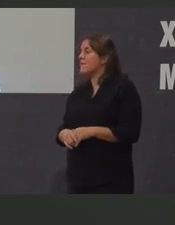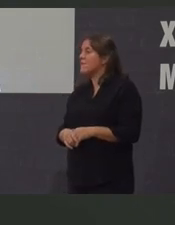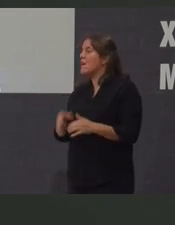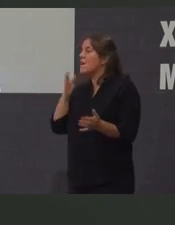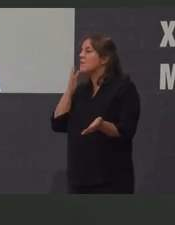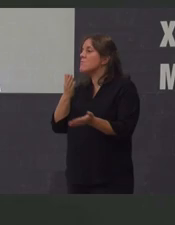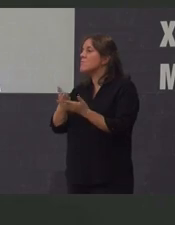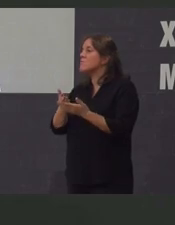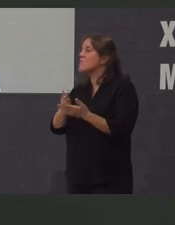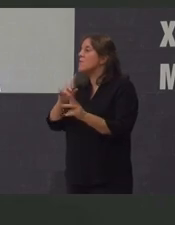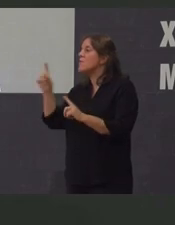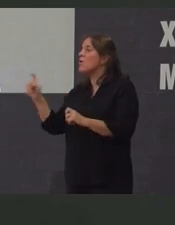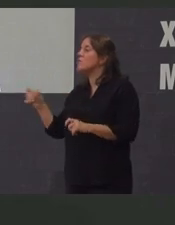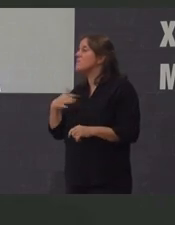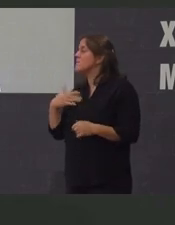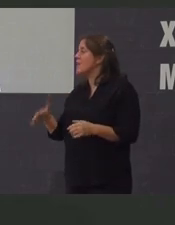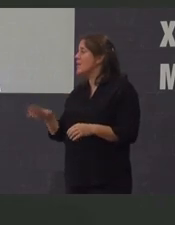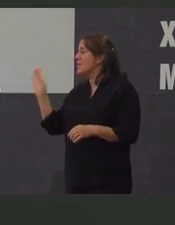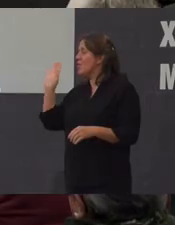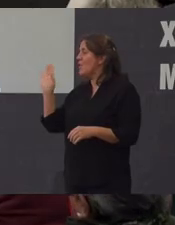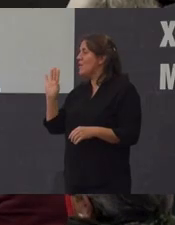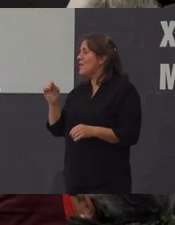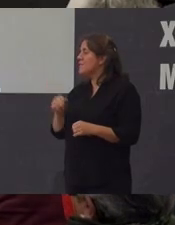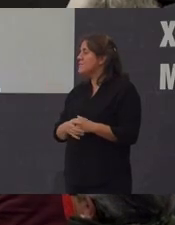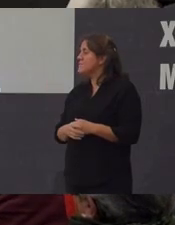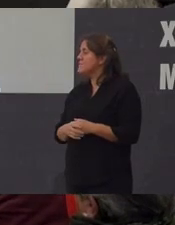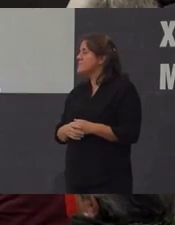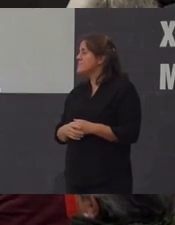que, as preguntas. Hola, que tal? Boas.